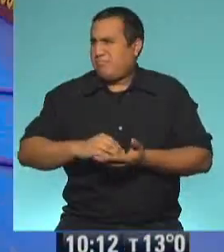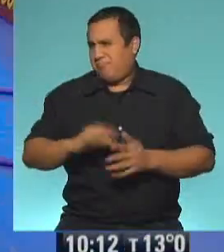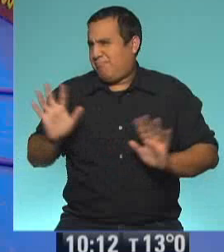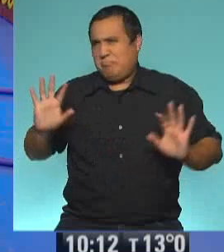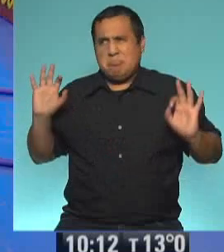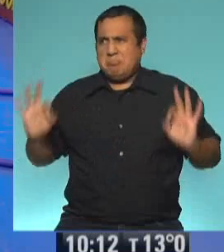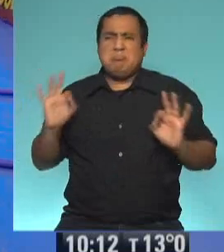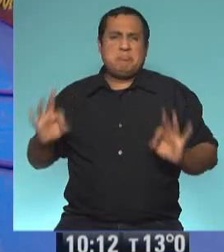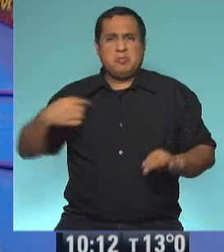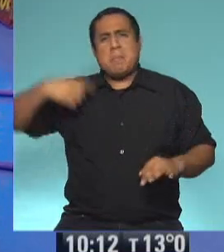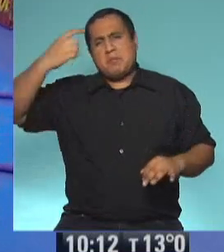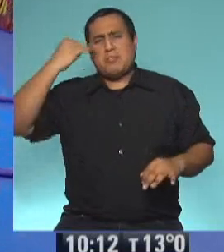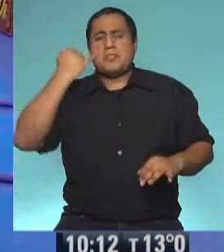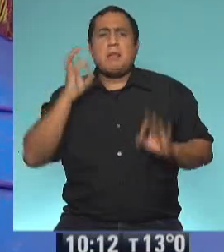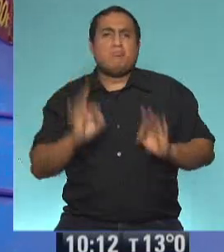más. Yo creo que con eso